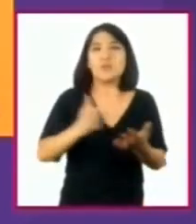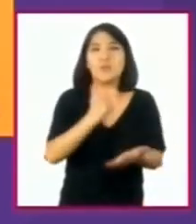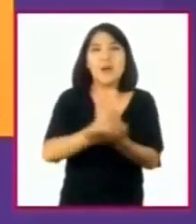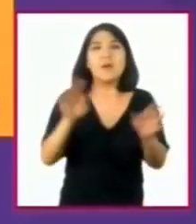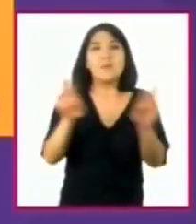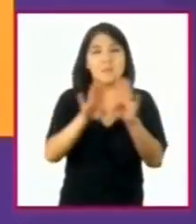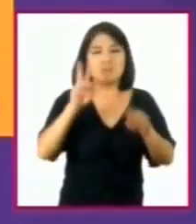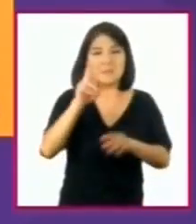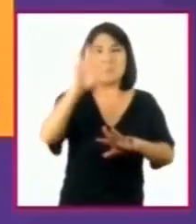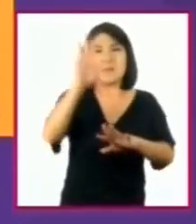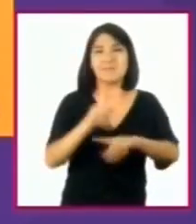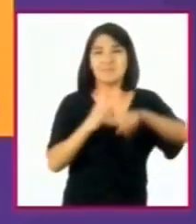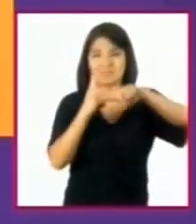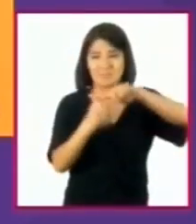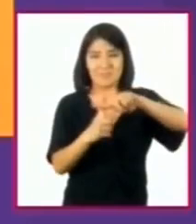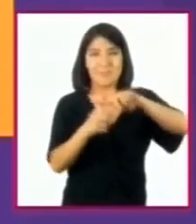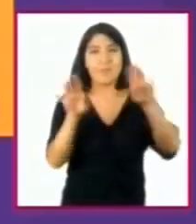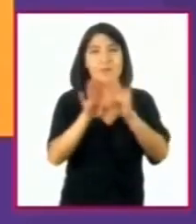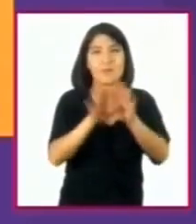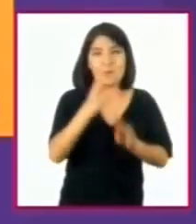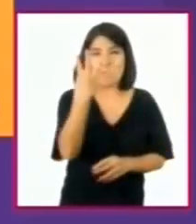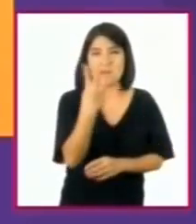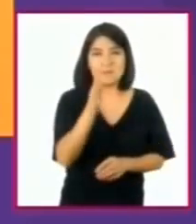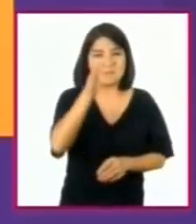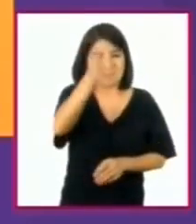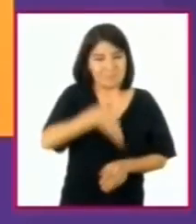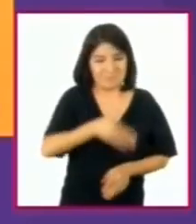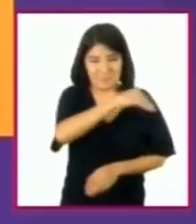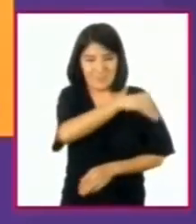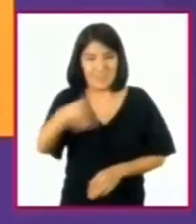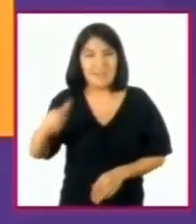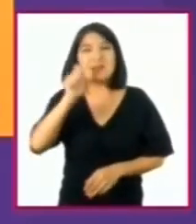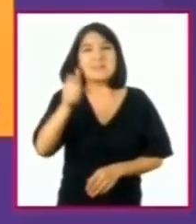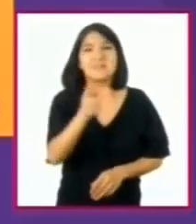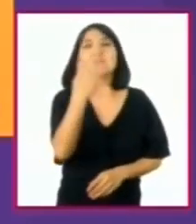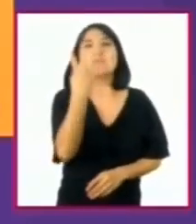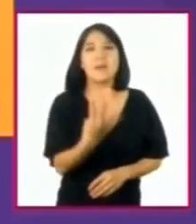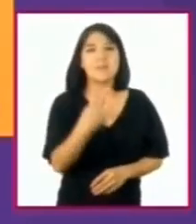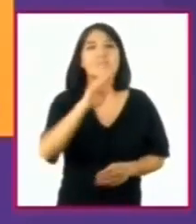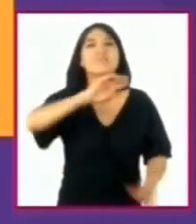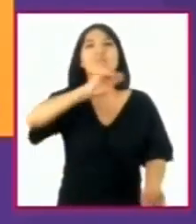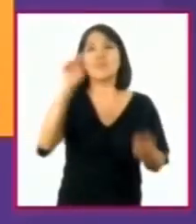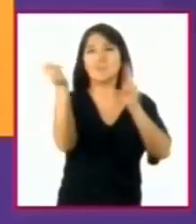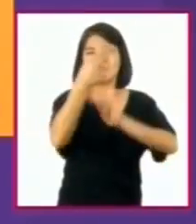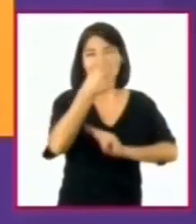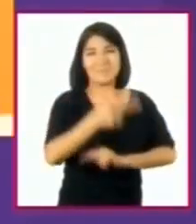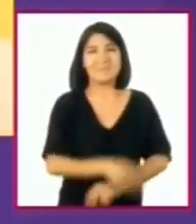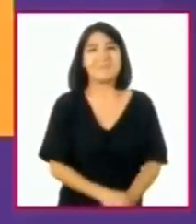una cruz, con 4 calzadas que representaban los 4 rumbos del universo.